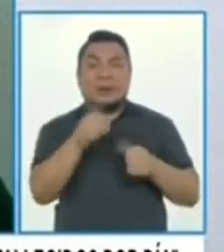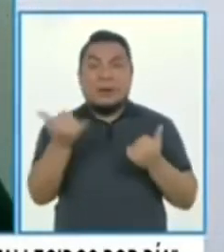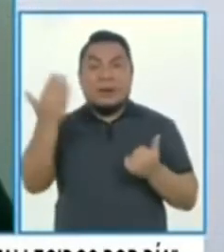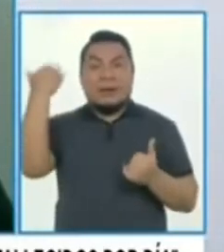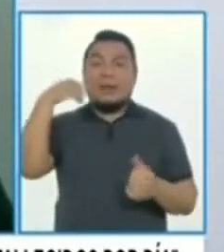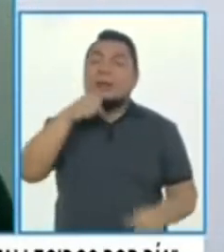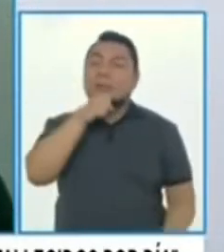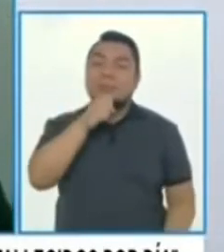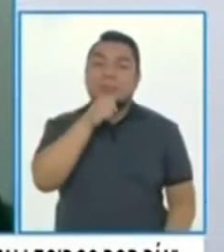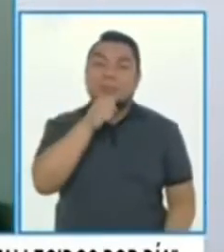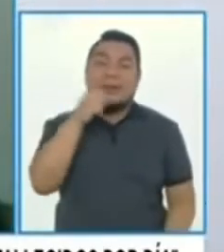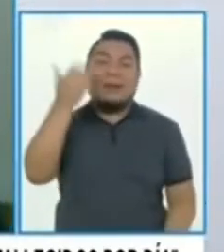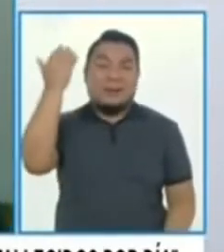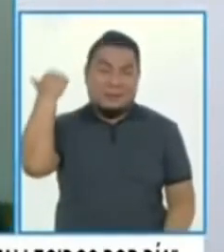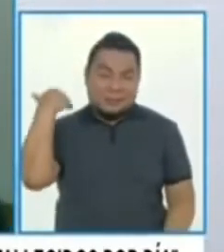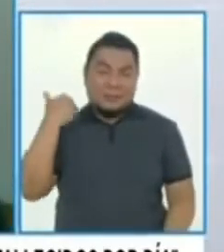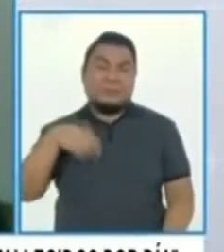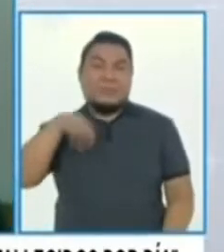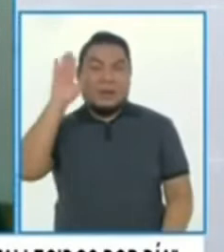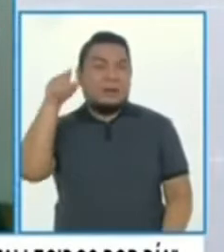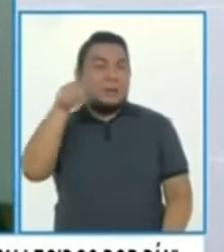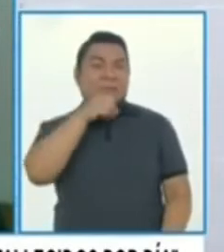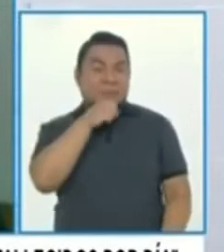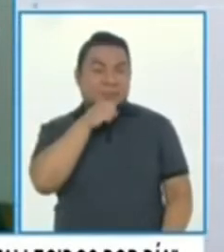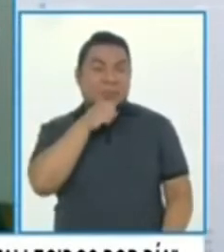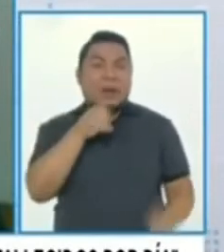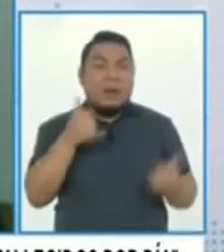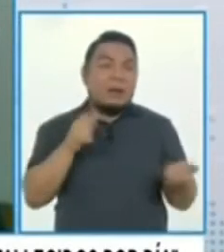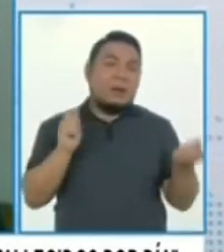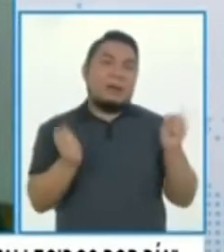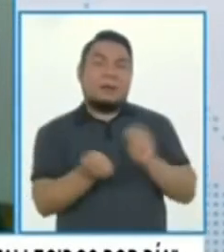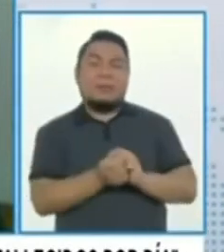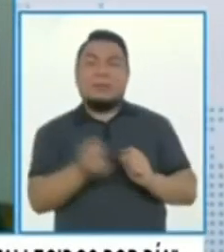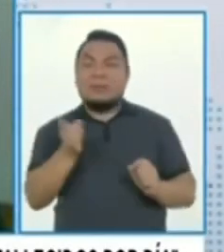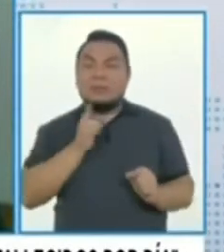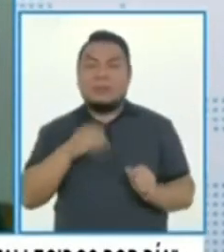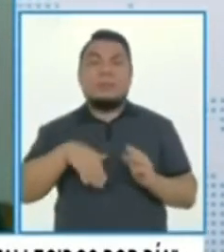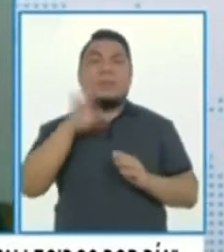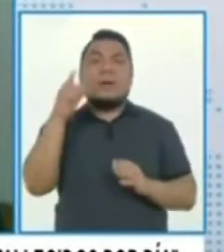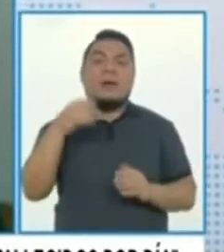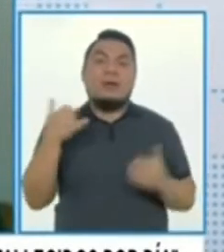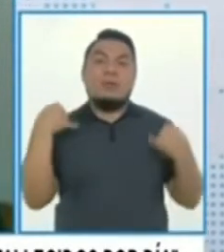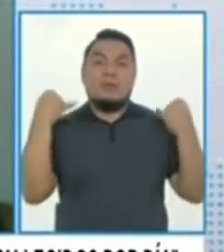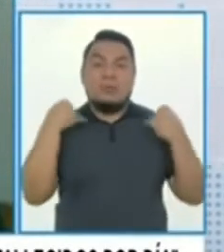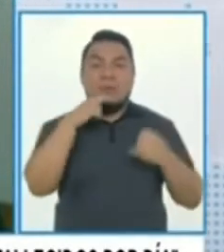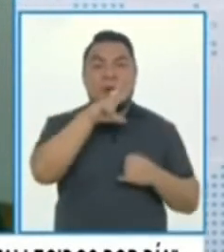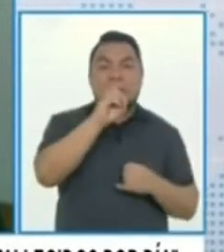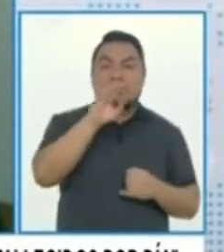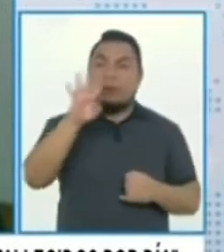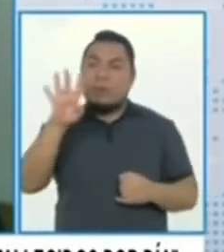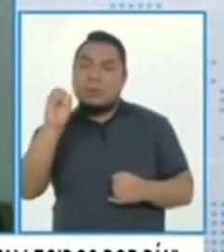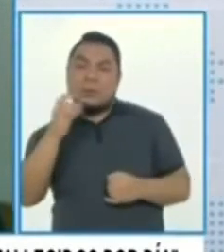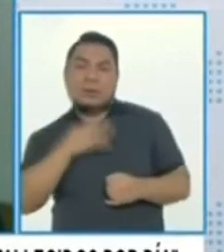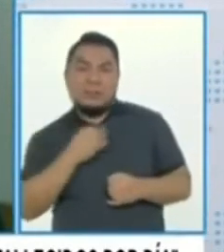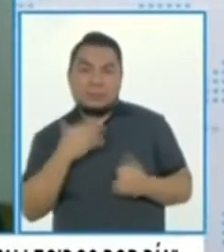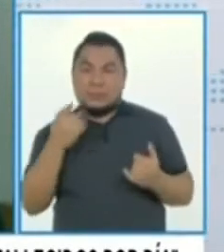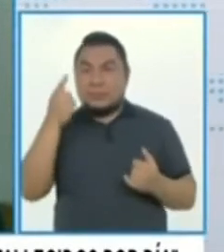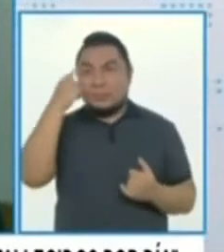atacaba con mayor frecuencia a personas adultos mayores. ¿Tienen alguna estadística adicional respecto de este